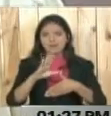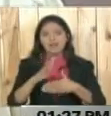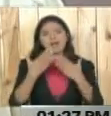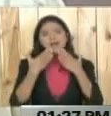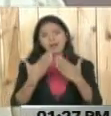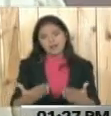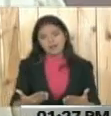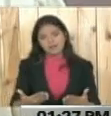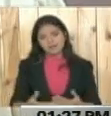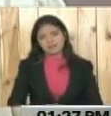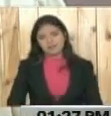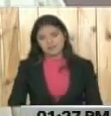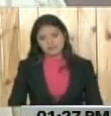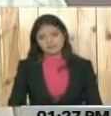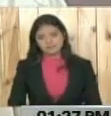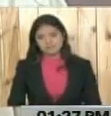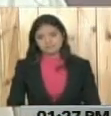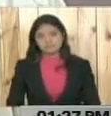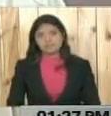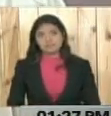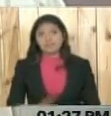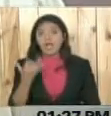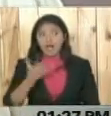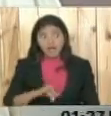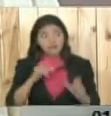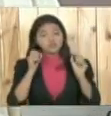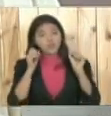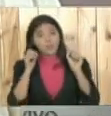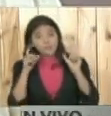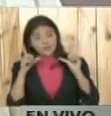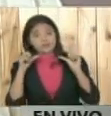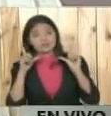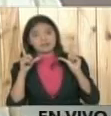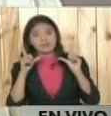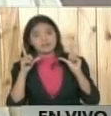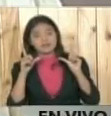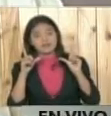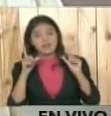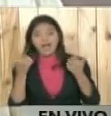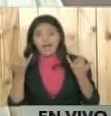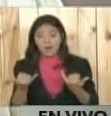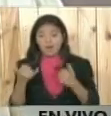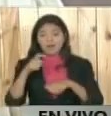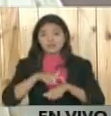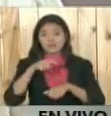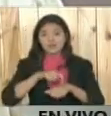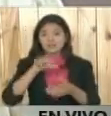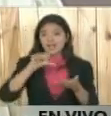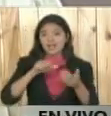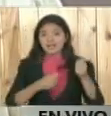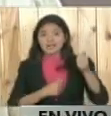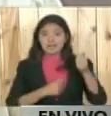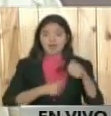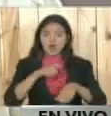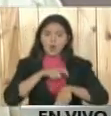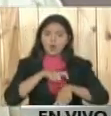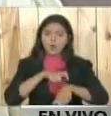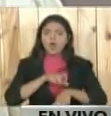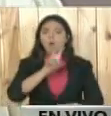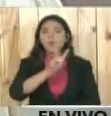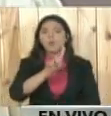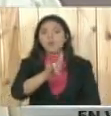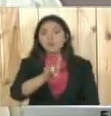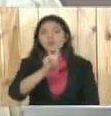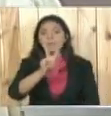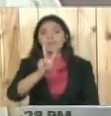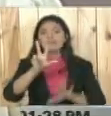Gracias, Lil. Tenemos una sorpresa en la hora de la salsa. Son las 1:28